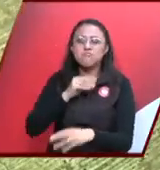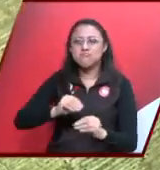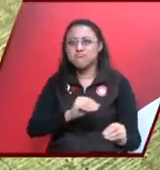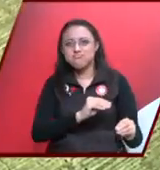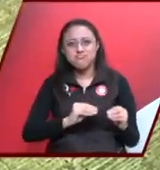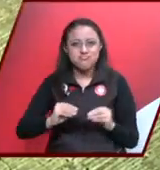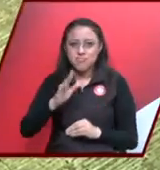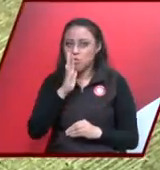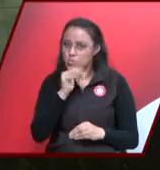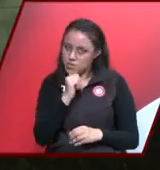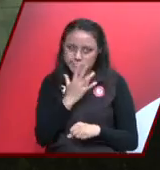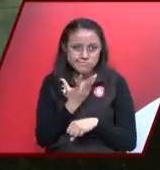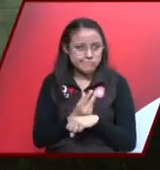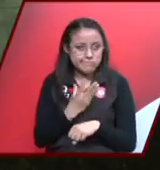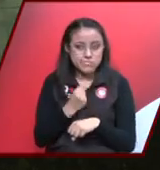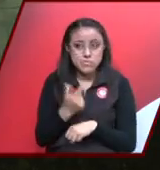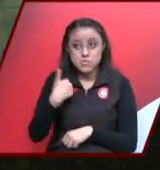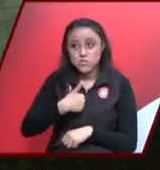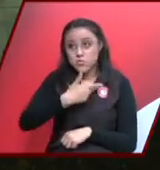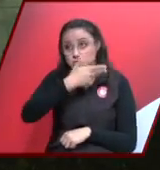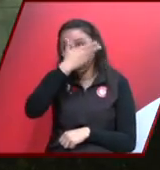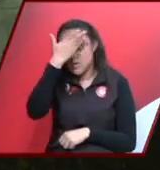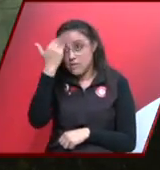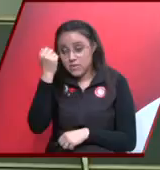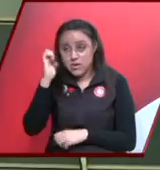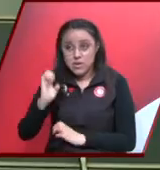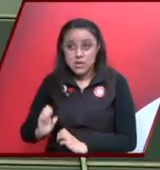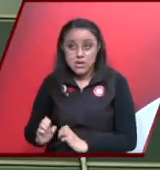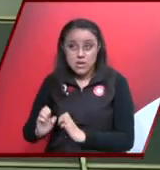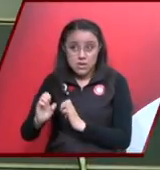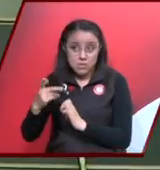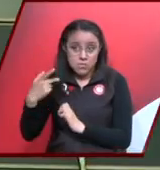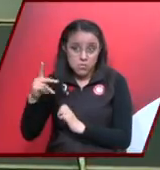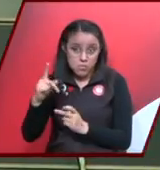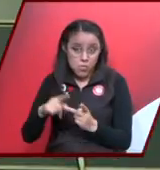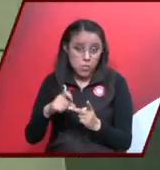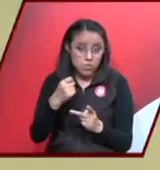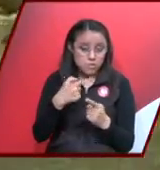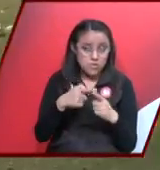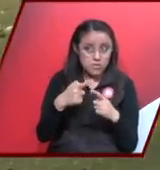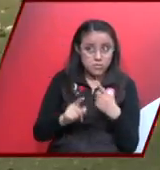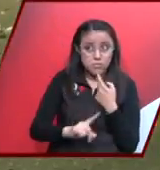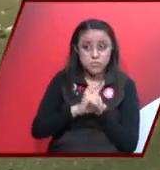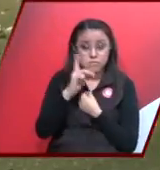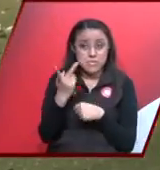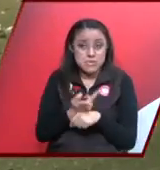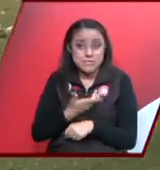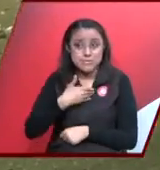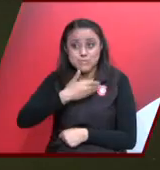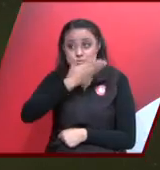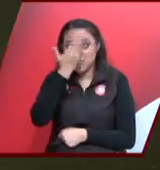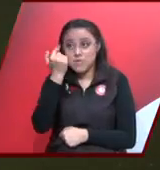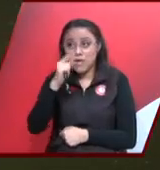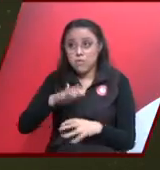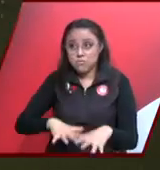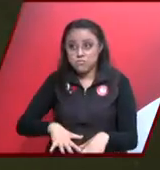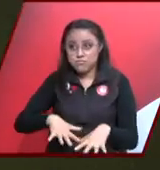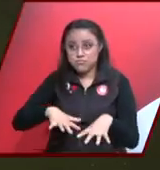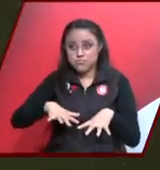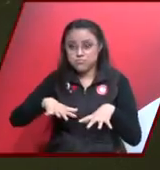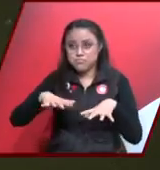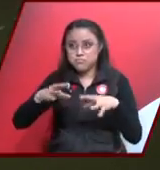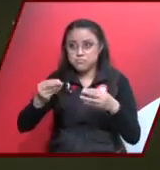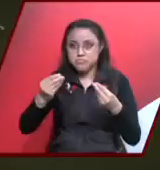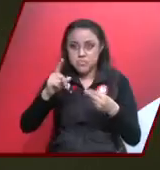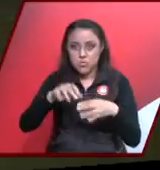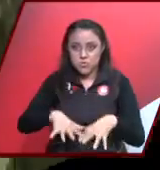aquí. Lo que no se sabe si la obra es del registro o de alguna otra afectación. Ahí se hace un charco